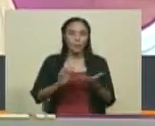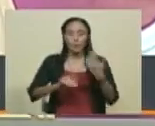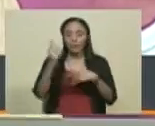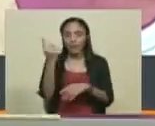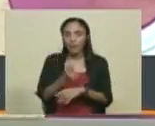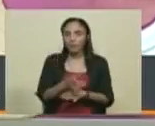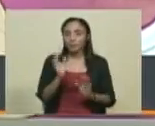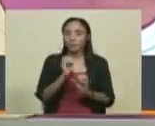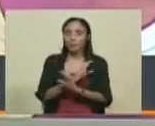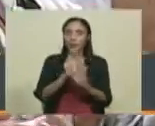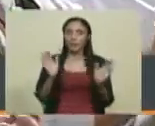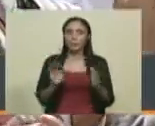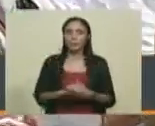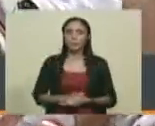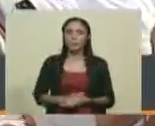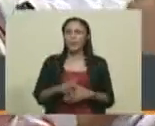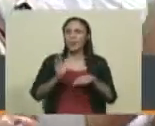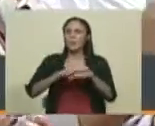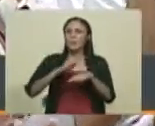¿Y por qué sucede?